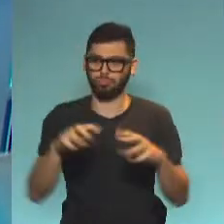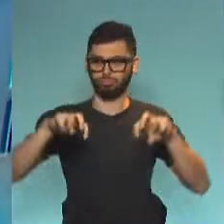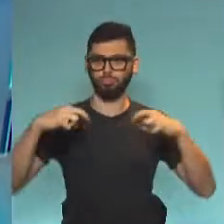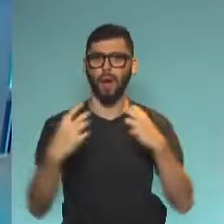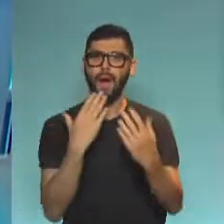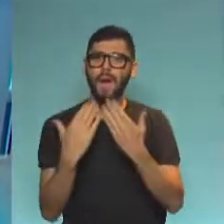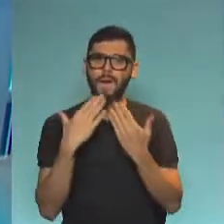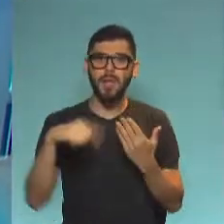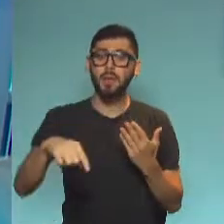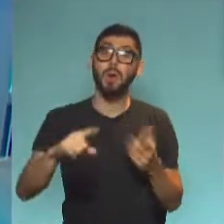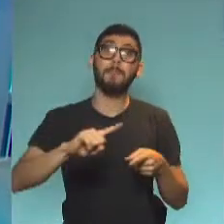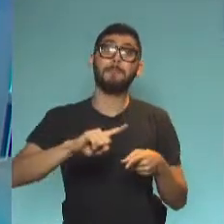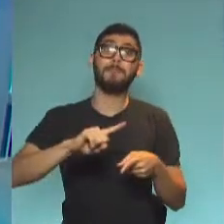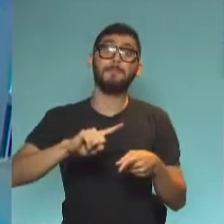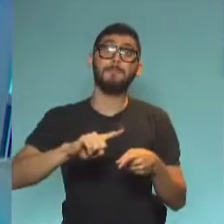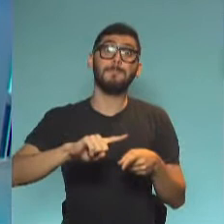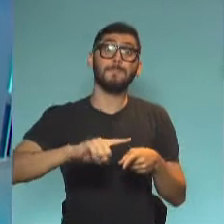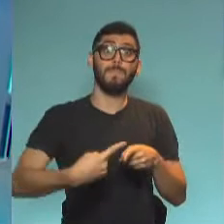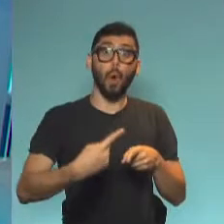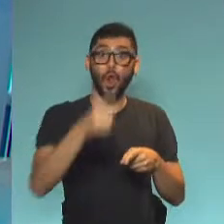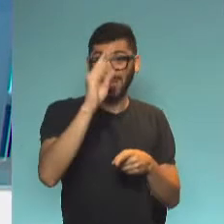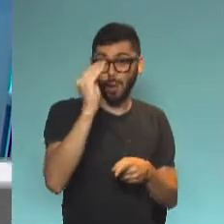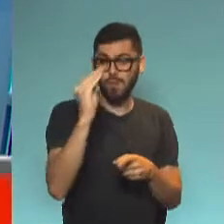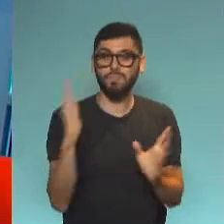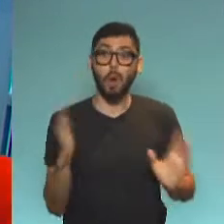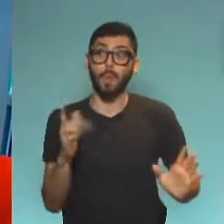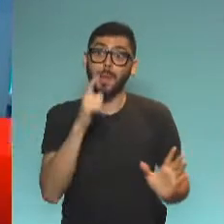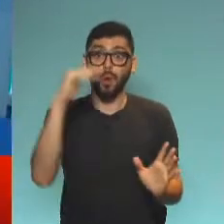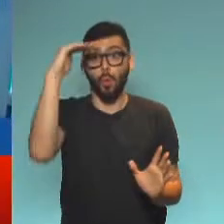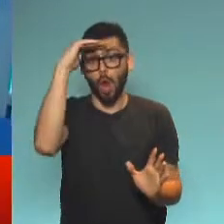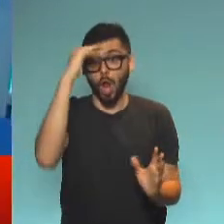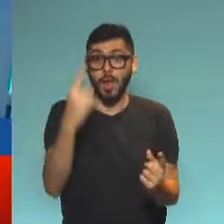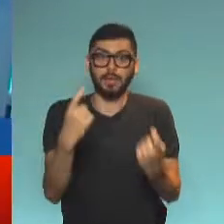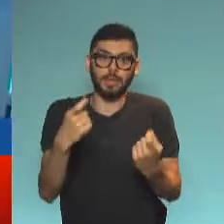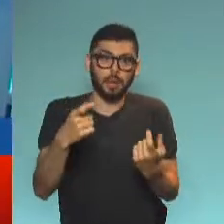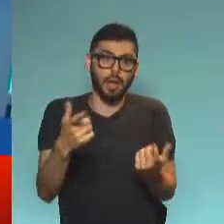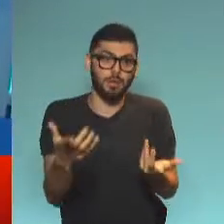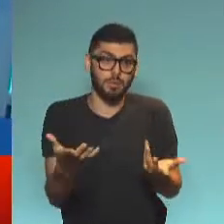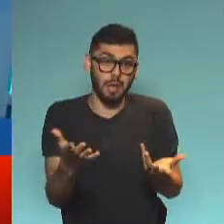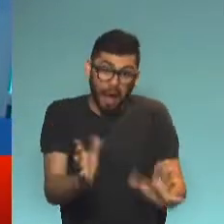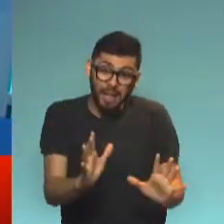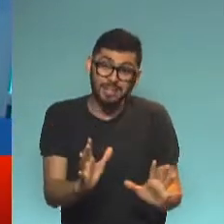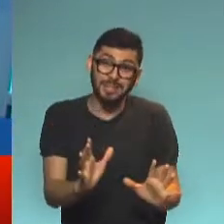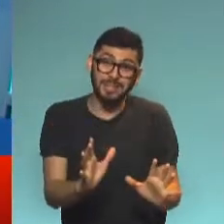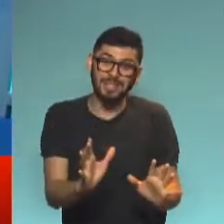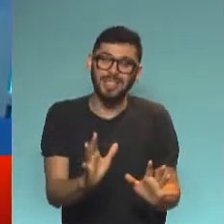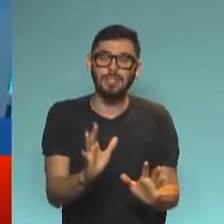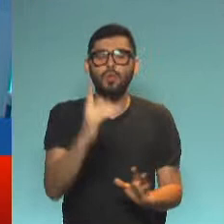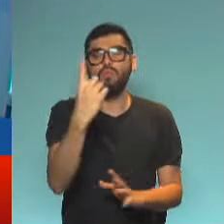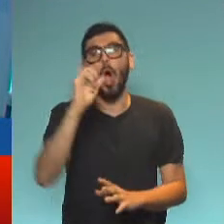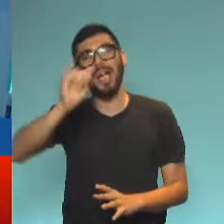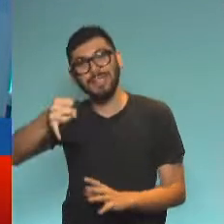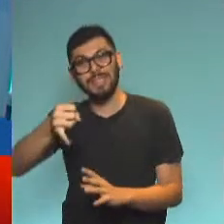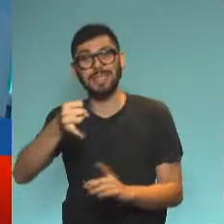Digo, momento político, quizás el que necesita Bolsonaro, o lo que necesita Bolsonaro es un evento como este, ¿no? Por un lado sí, por el otro lado le